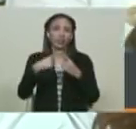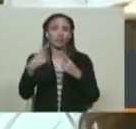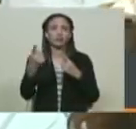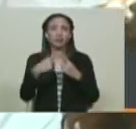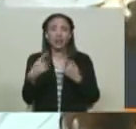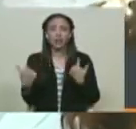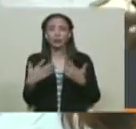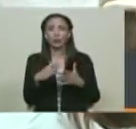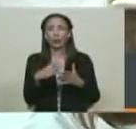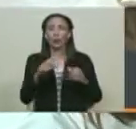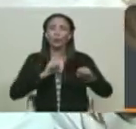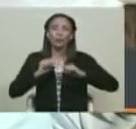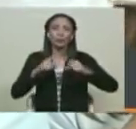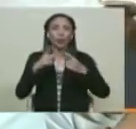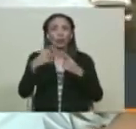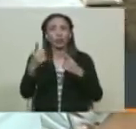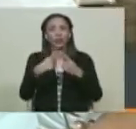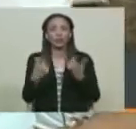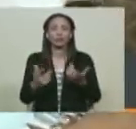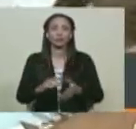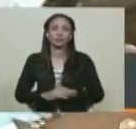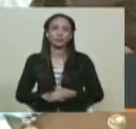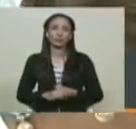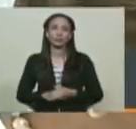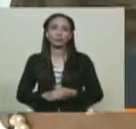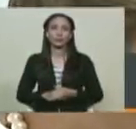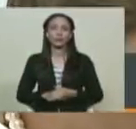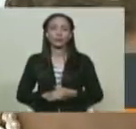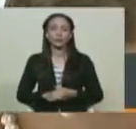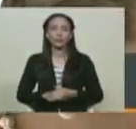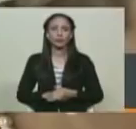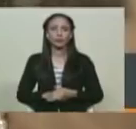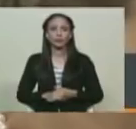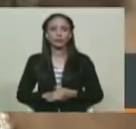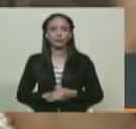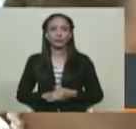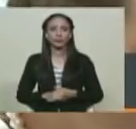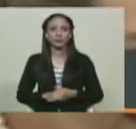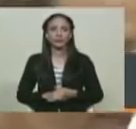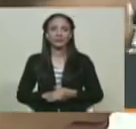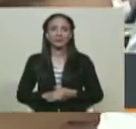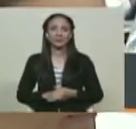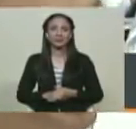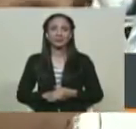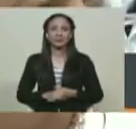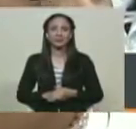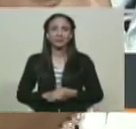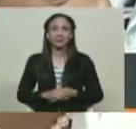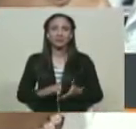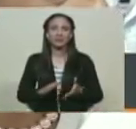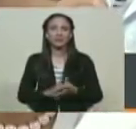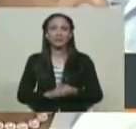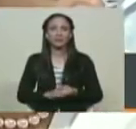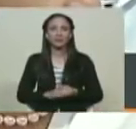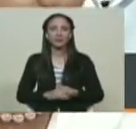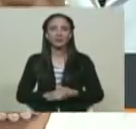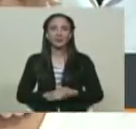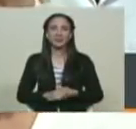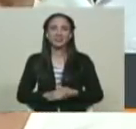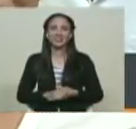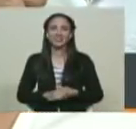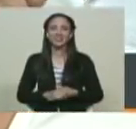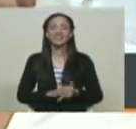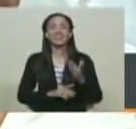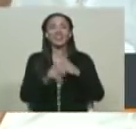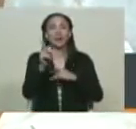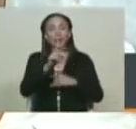allá, pariendo. ¿Ah? Y el código BQR nos permite.